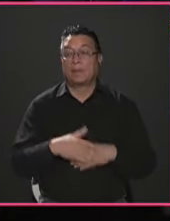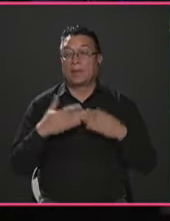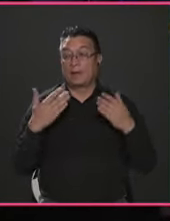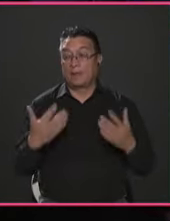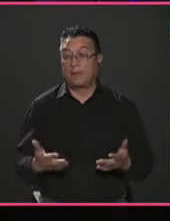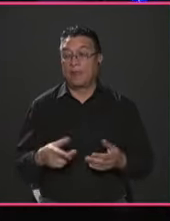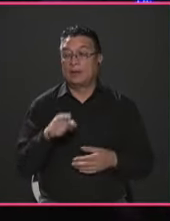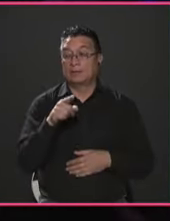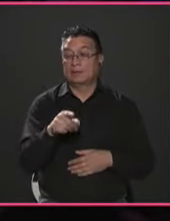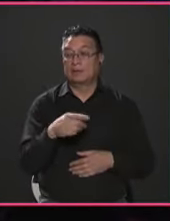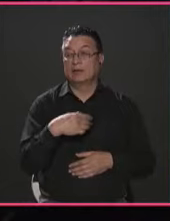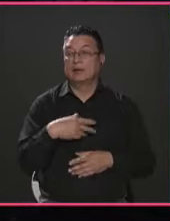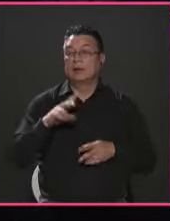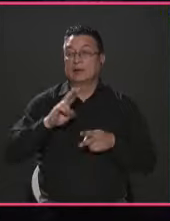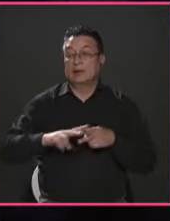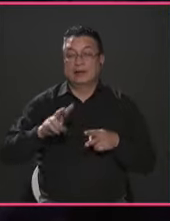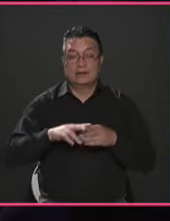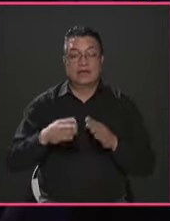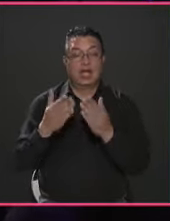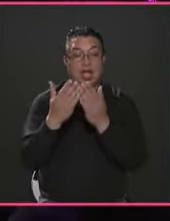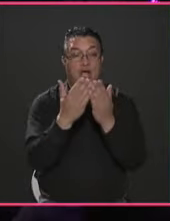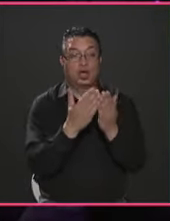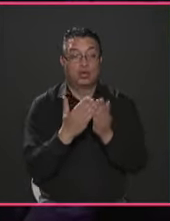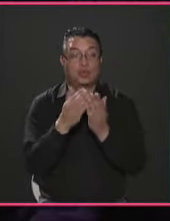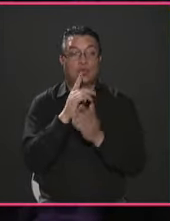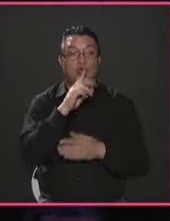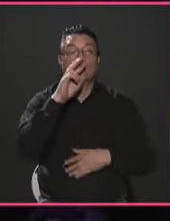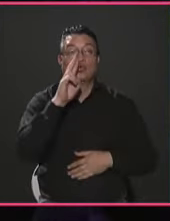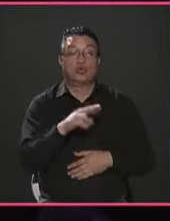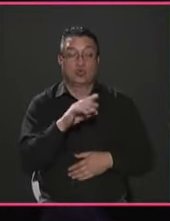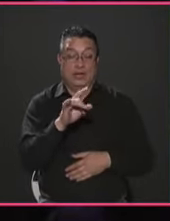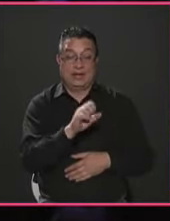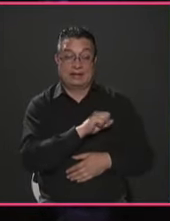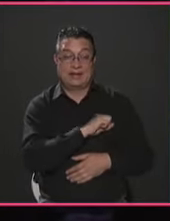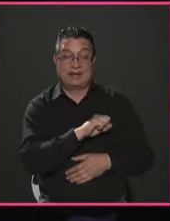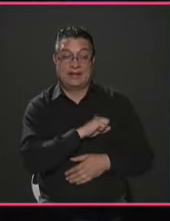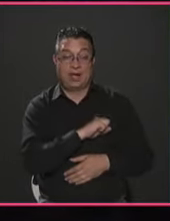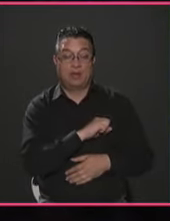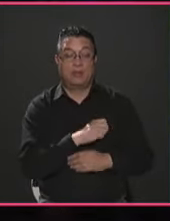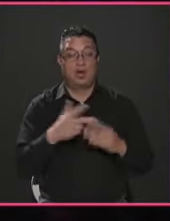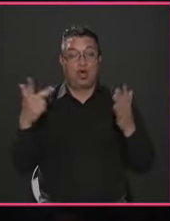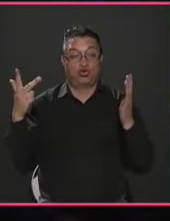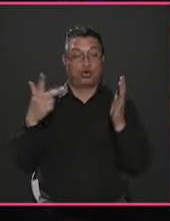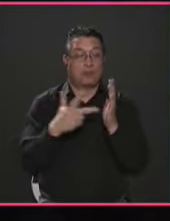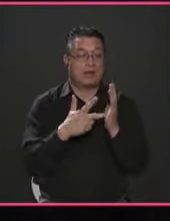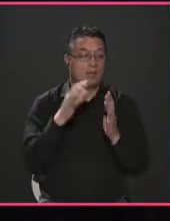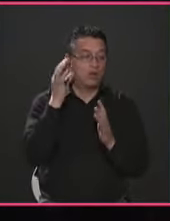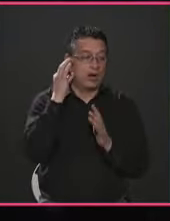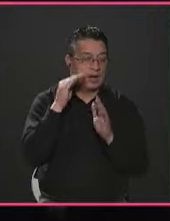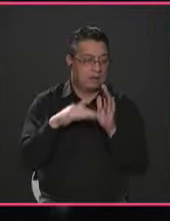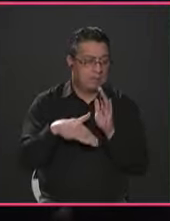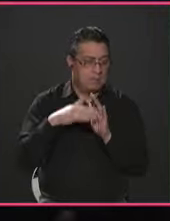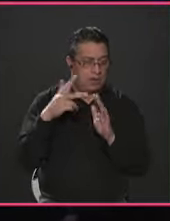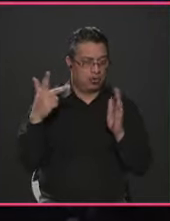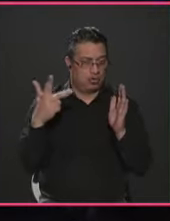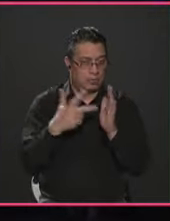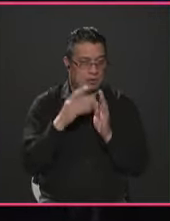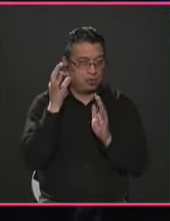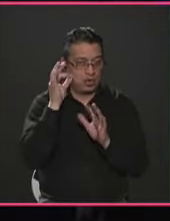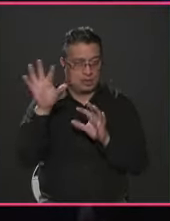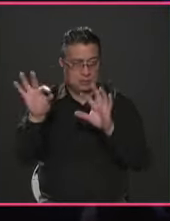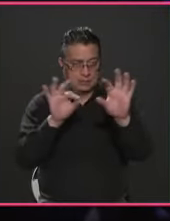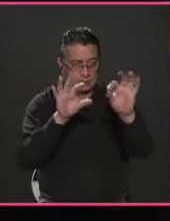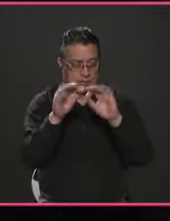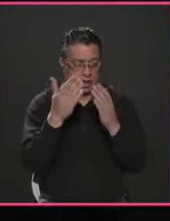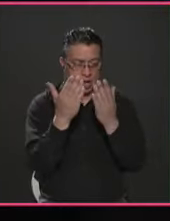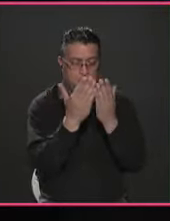resulta que se hizo un estudio en el sur de esta de la capital en el sur de Santiago con 8000 mujeres más de 8000 mujeres y